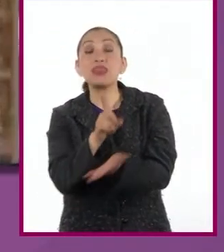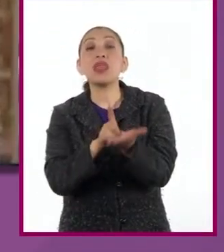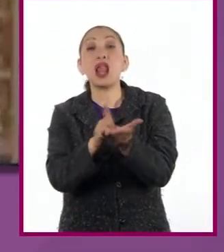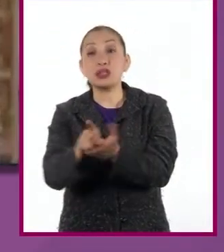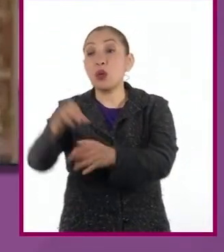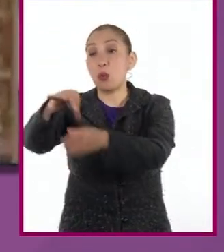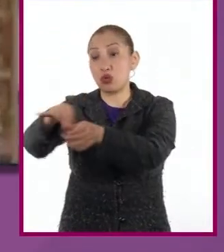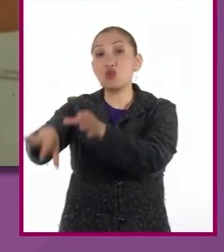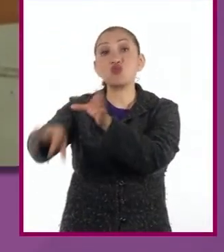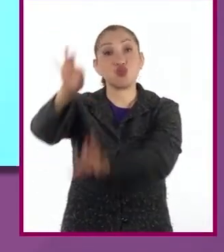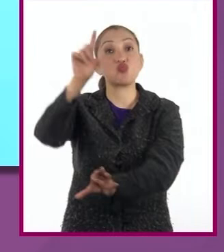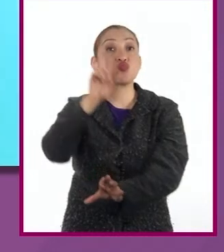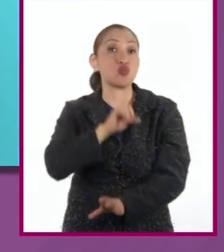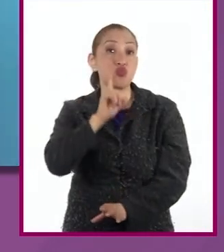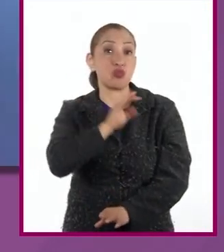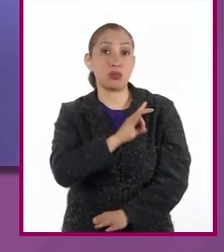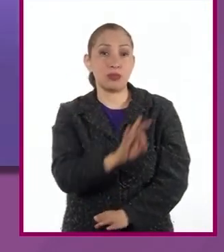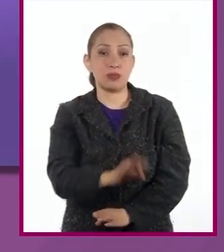derecho a votar.